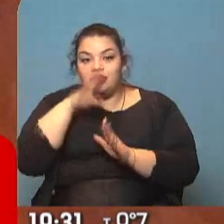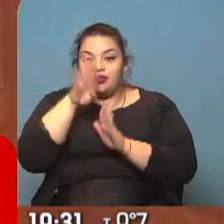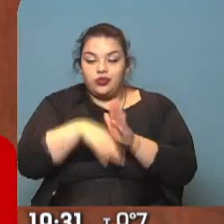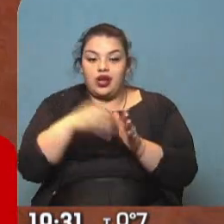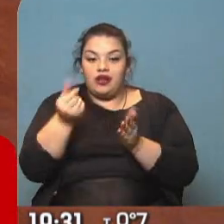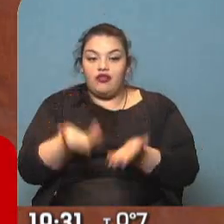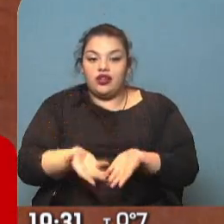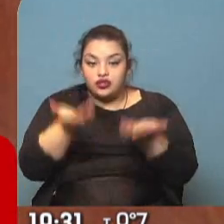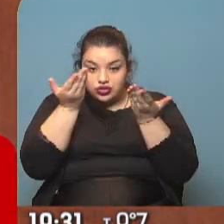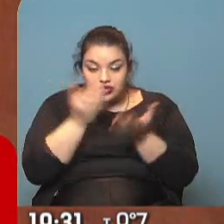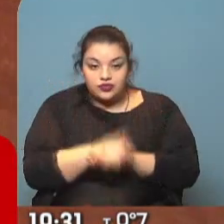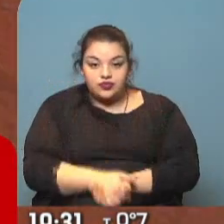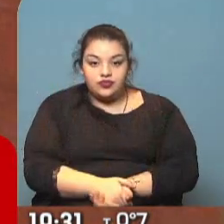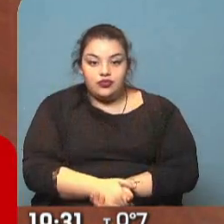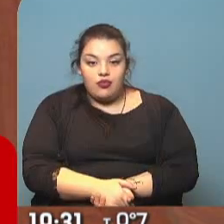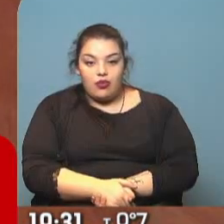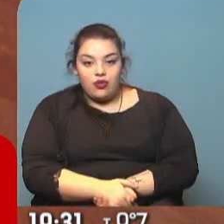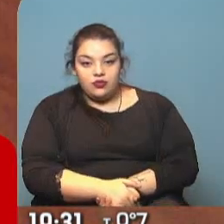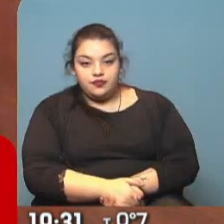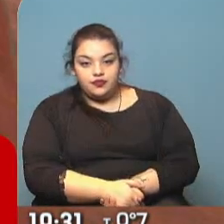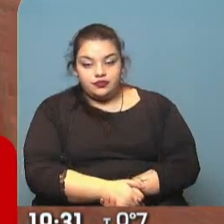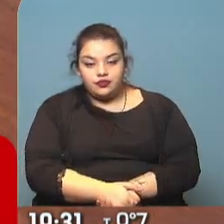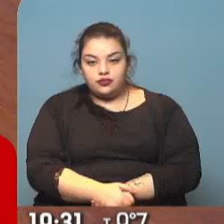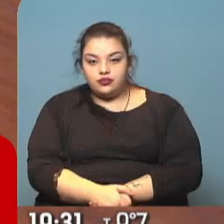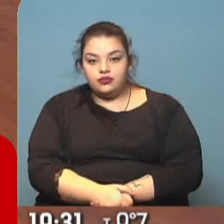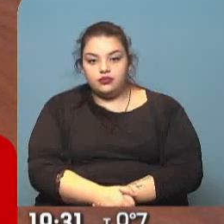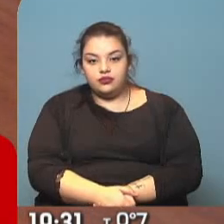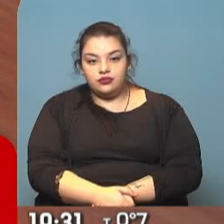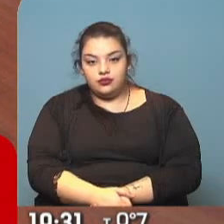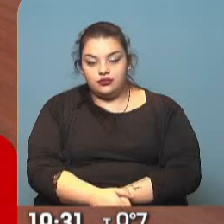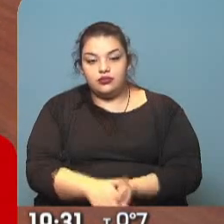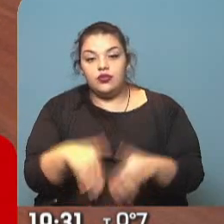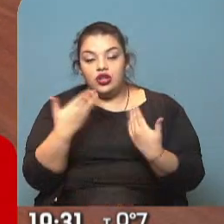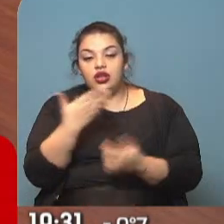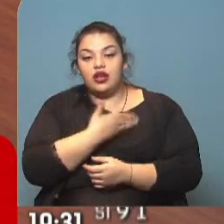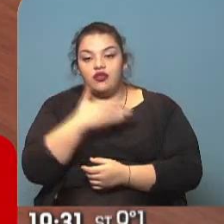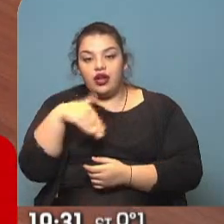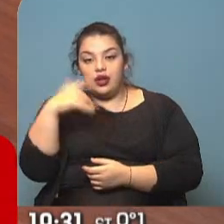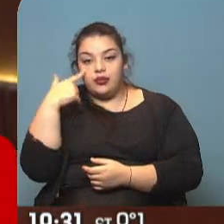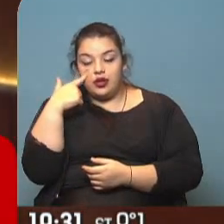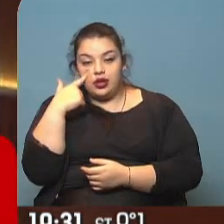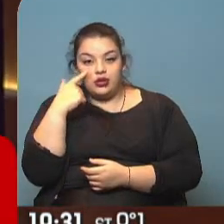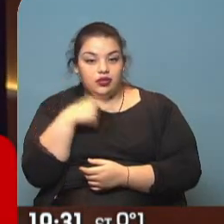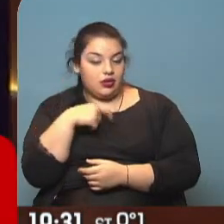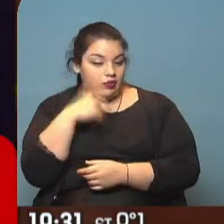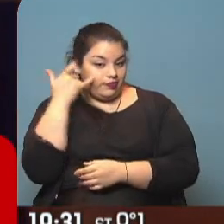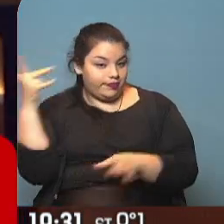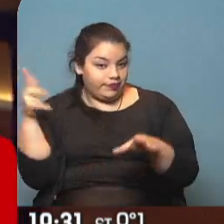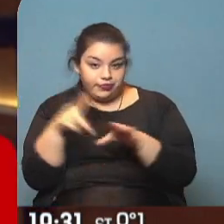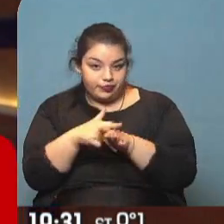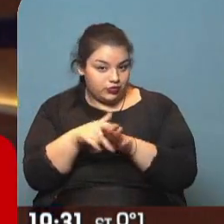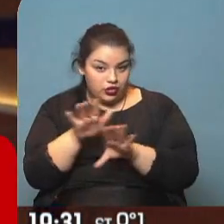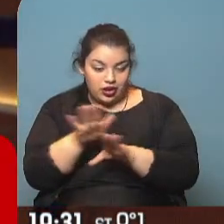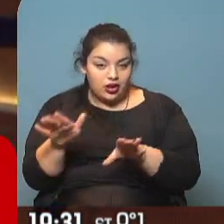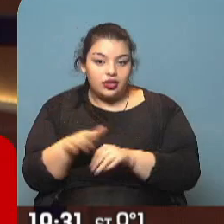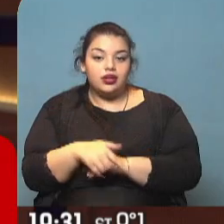que emitir Lebacs para retirar esos pesos excedentes. Entonces el FMI va a cortar esos factores de emisión monetaria, y eso va a